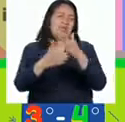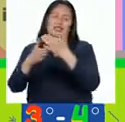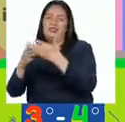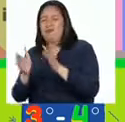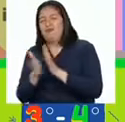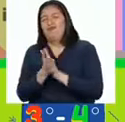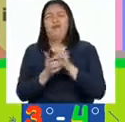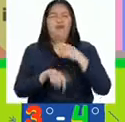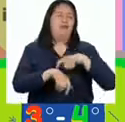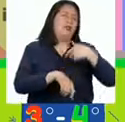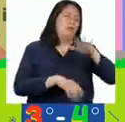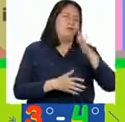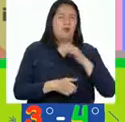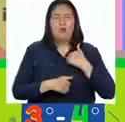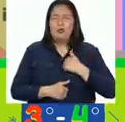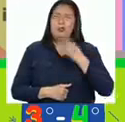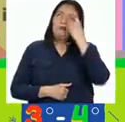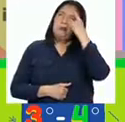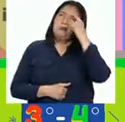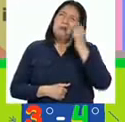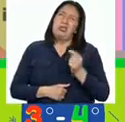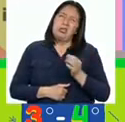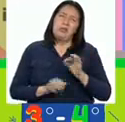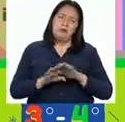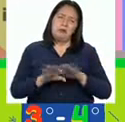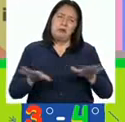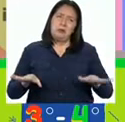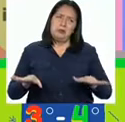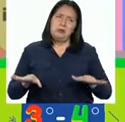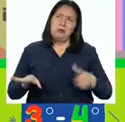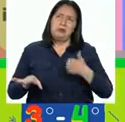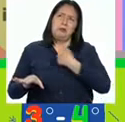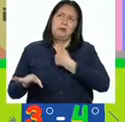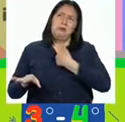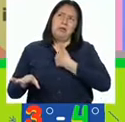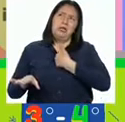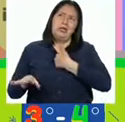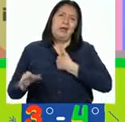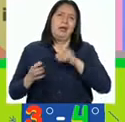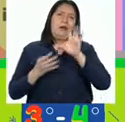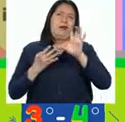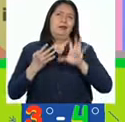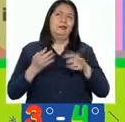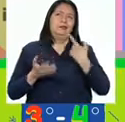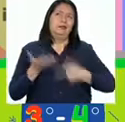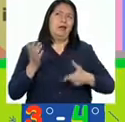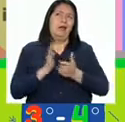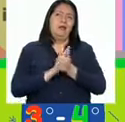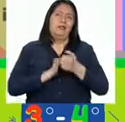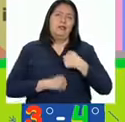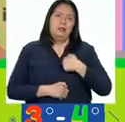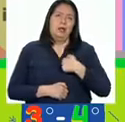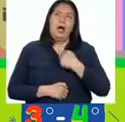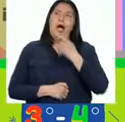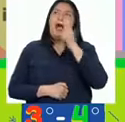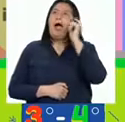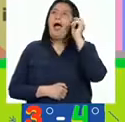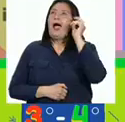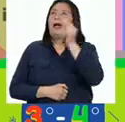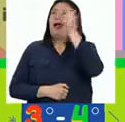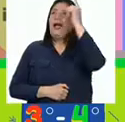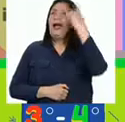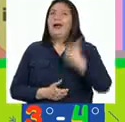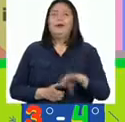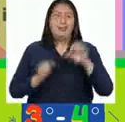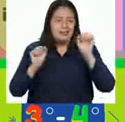juntos. Creo que en el espacio personal reconocemos nuestras características y cualidades. ¡Claro! ¡Ya sé